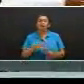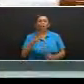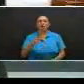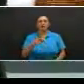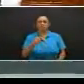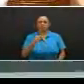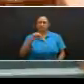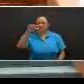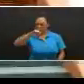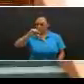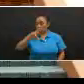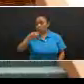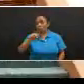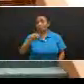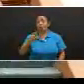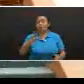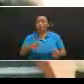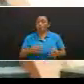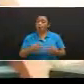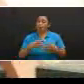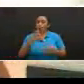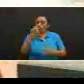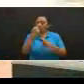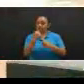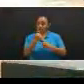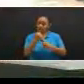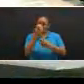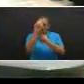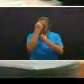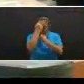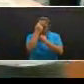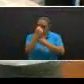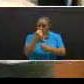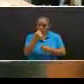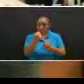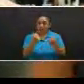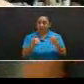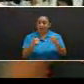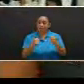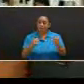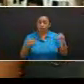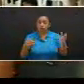Y no hacemos caso. Hacemos lo contrario.